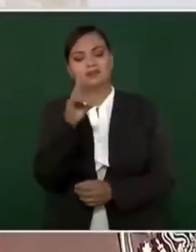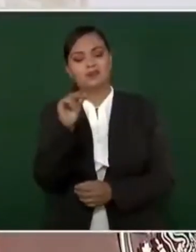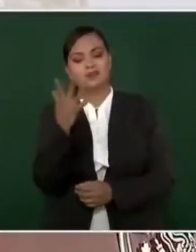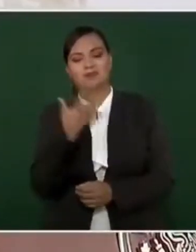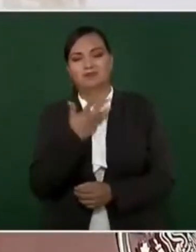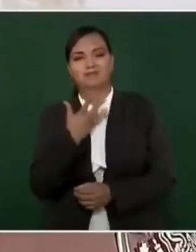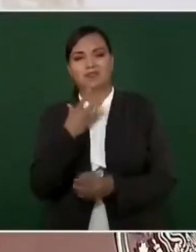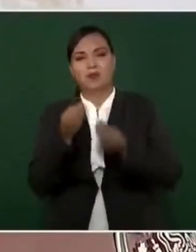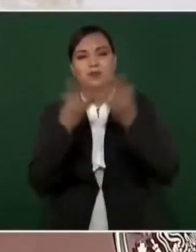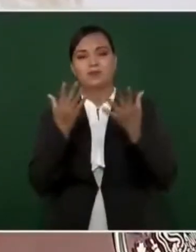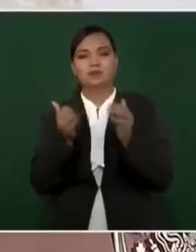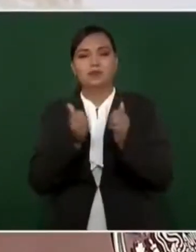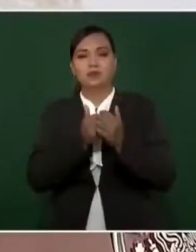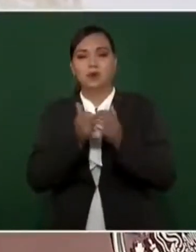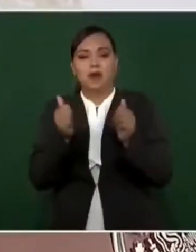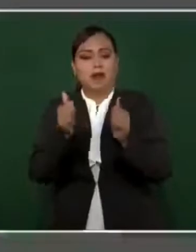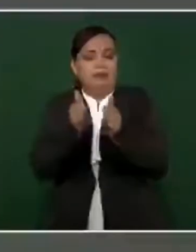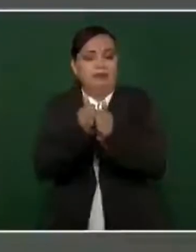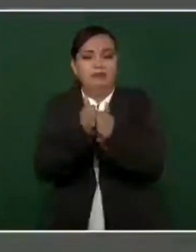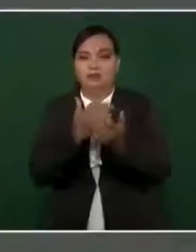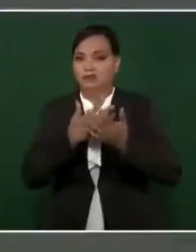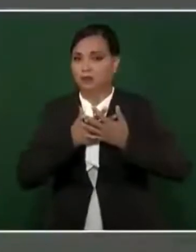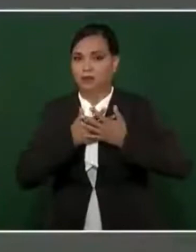ni al dinero ni al poder.